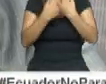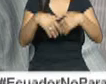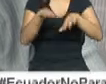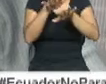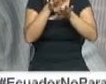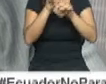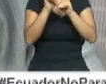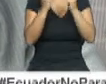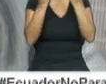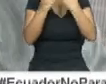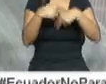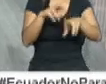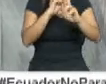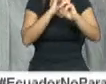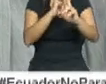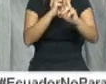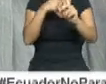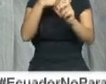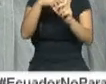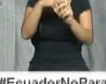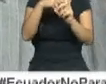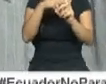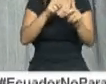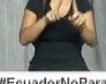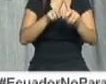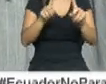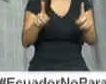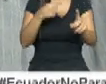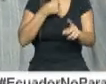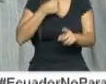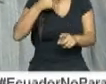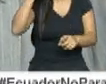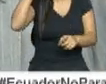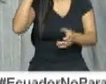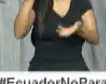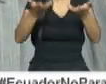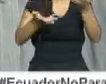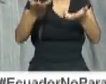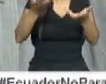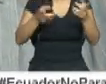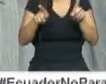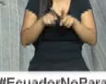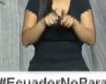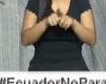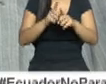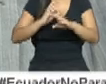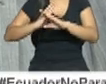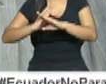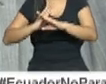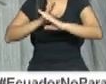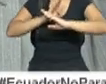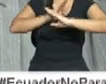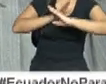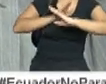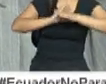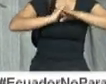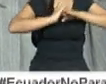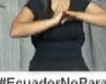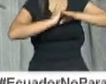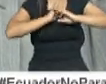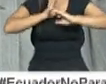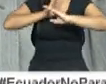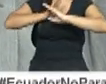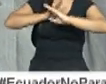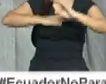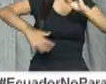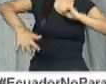en un resultado feliz. Entonces yo creo que ha habido una política de defensa en ese aspecto desordenada,